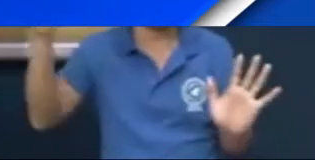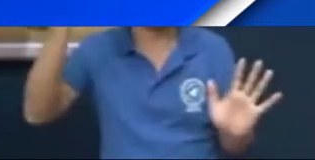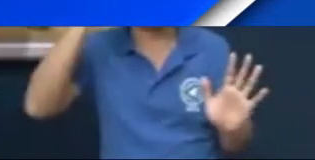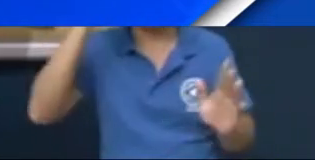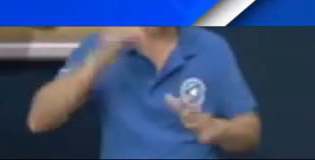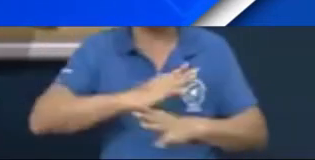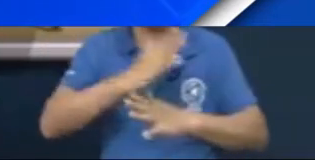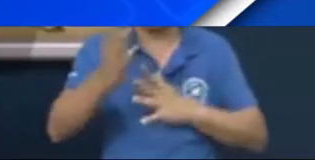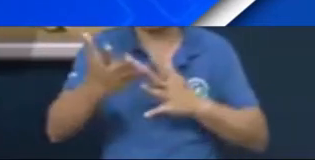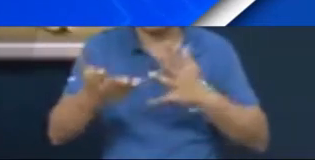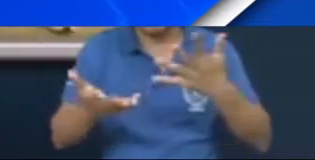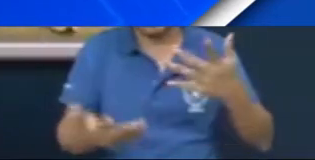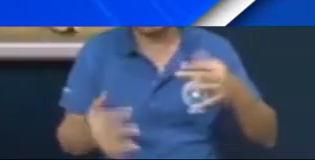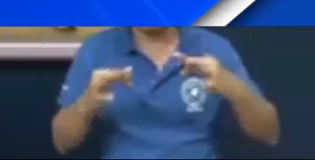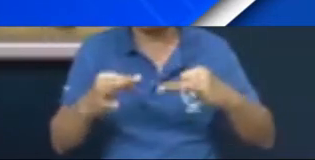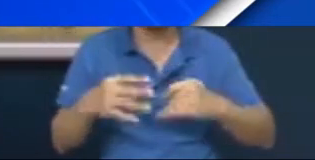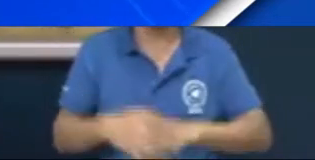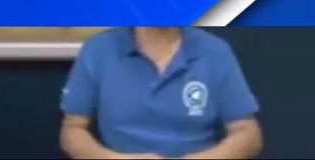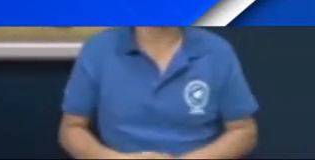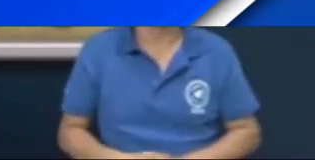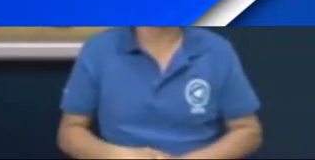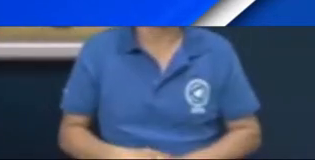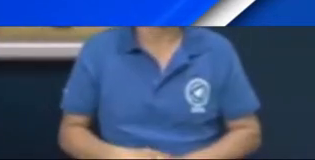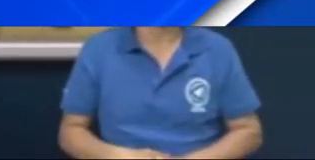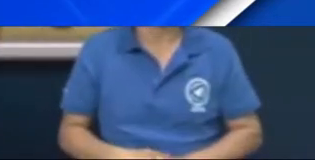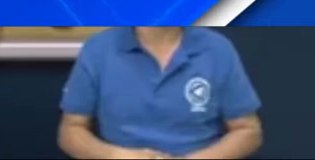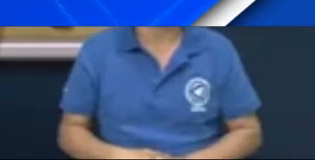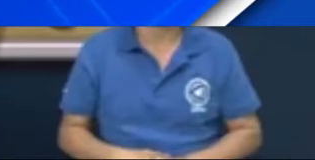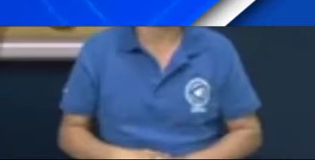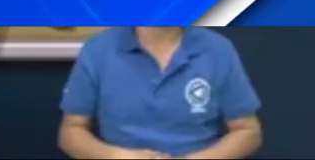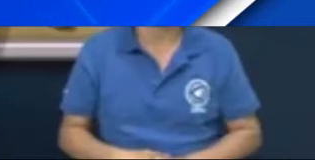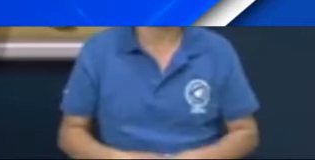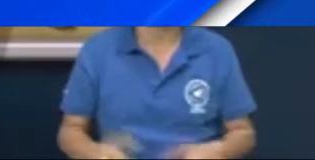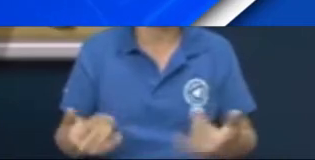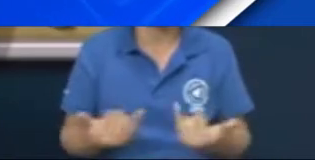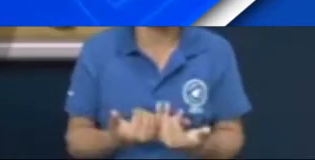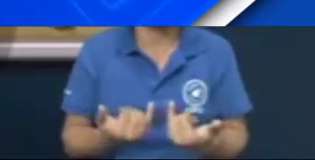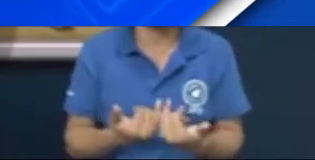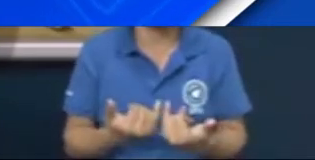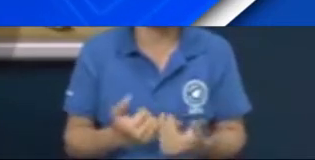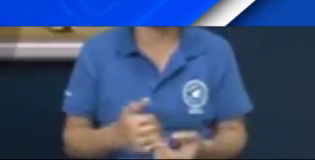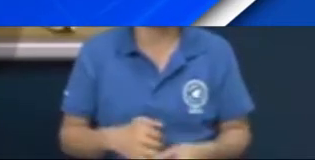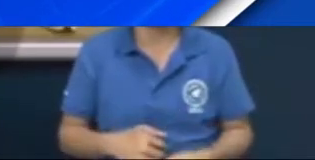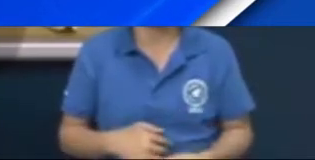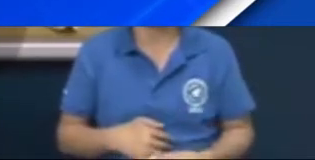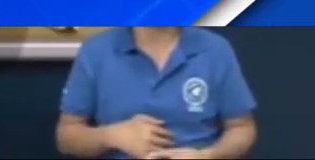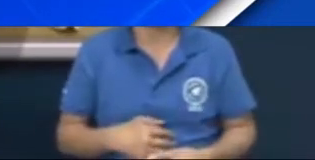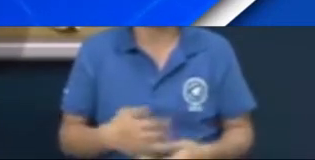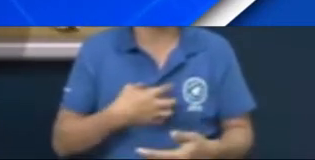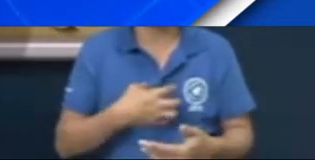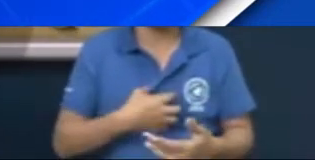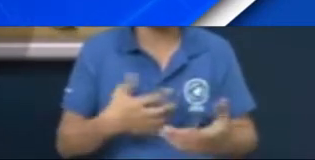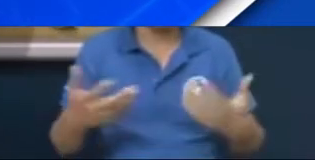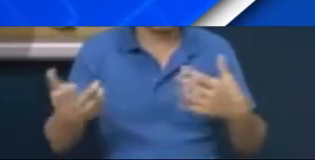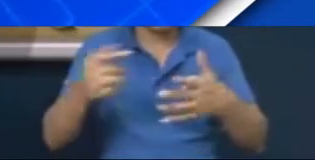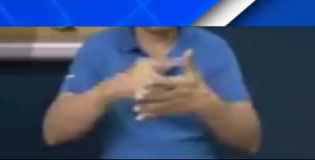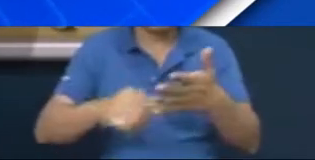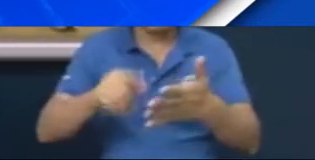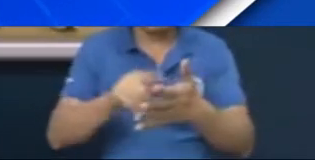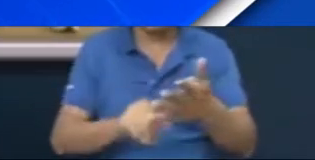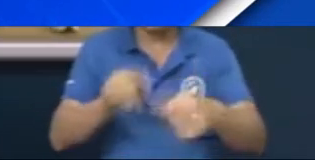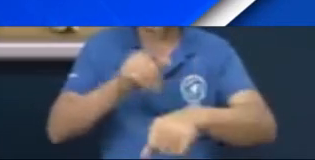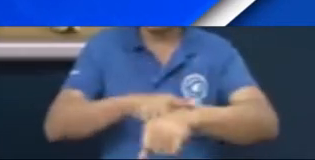esas etapas en ese acápite. Igualmente tenemos lo referente a la campaña electoral, cuánto